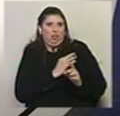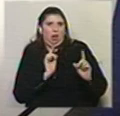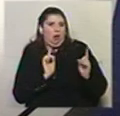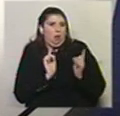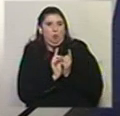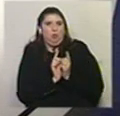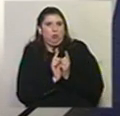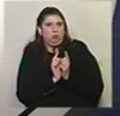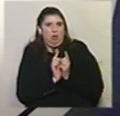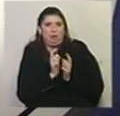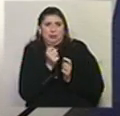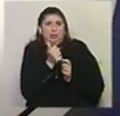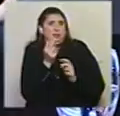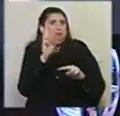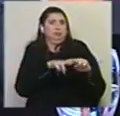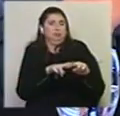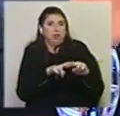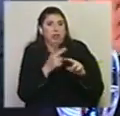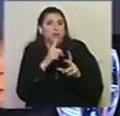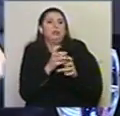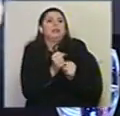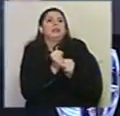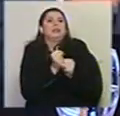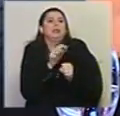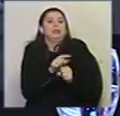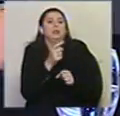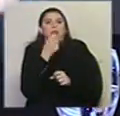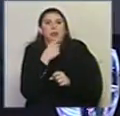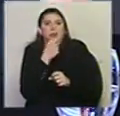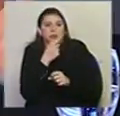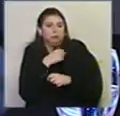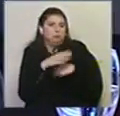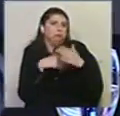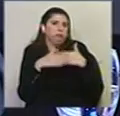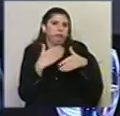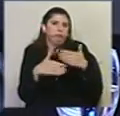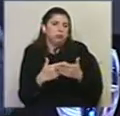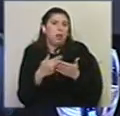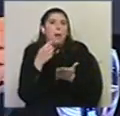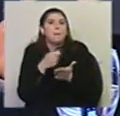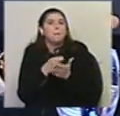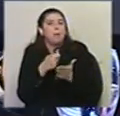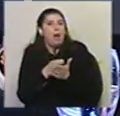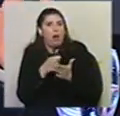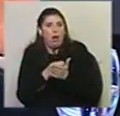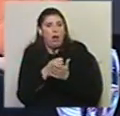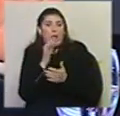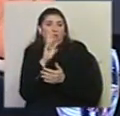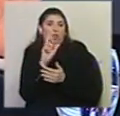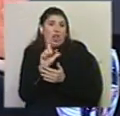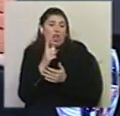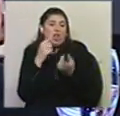inexorablemente lo lleva a la muerte, y bueno, se aferra a eso y después sigue los caminos que sigue, se judicializa y ahí paga el fondo, pagamos todos. Es